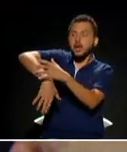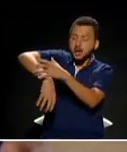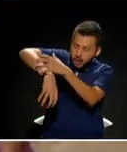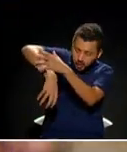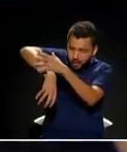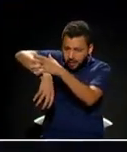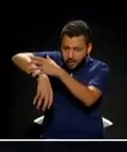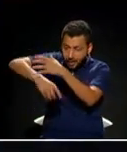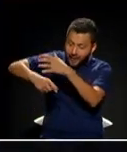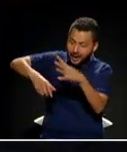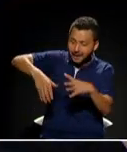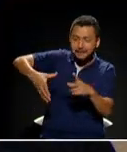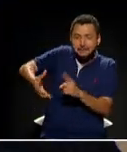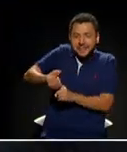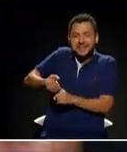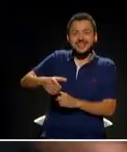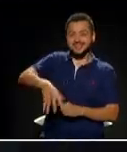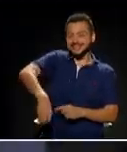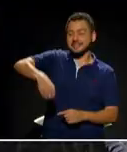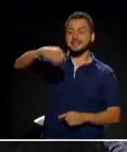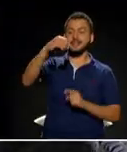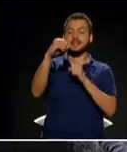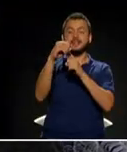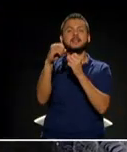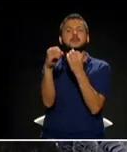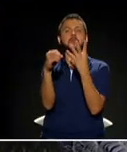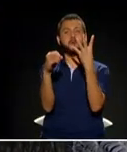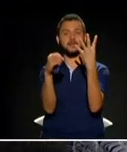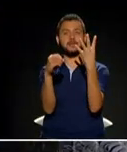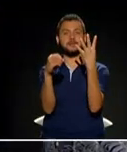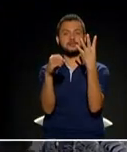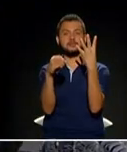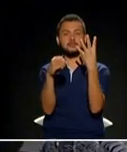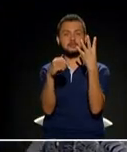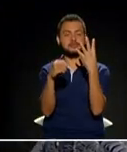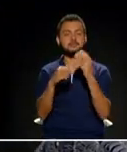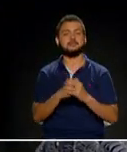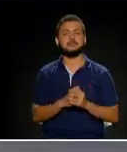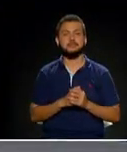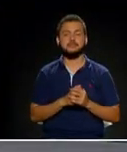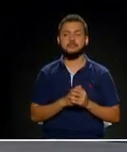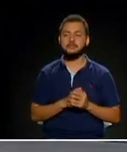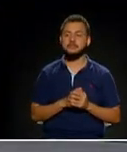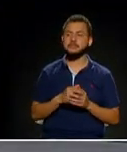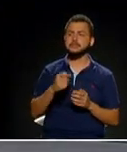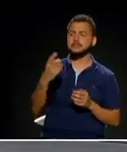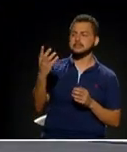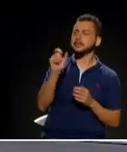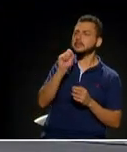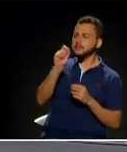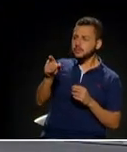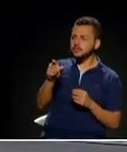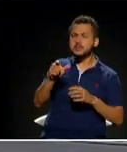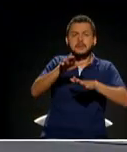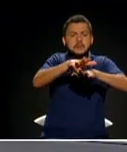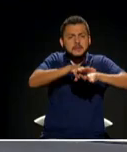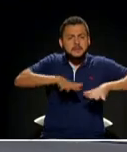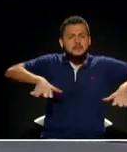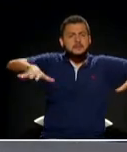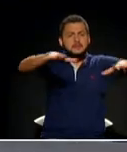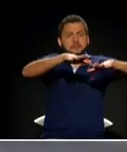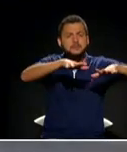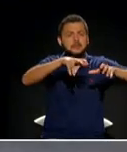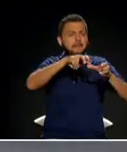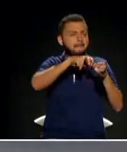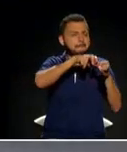el 4 la número 4 por supuesto candidato además del impacto de la movilidad por el aumento del parque automotor que ha